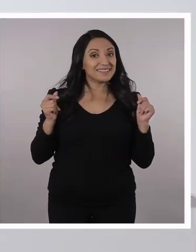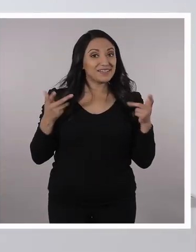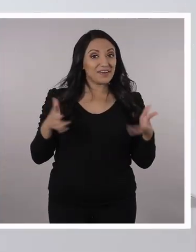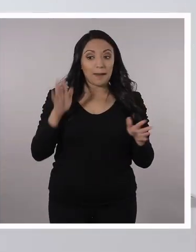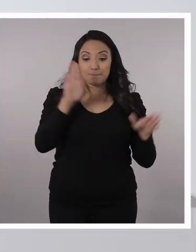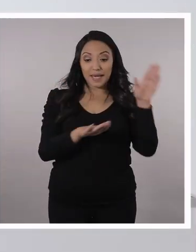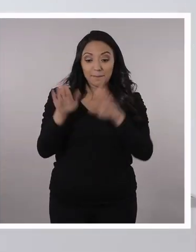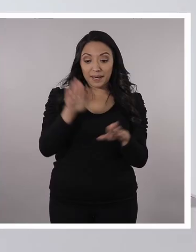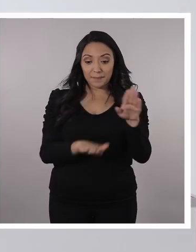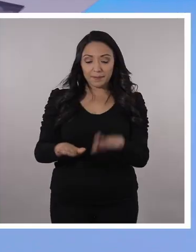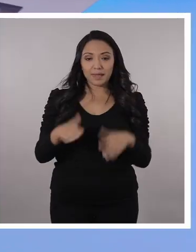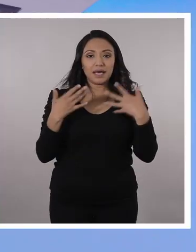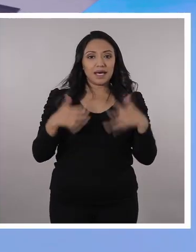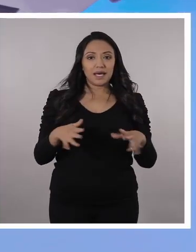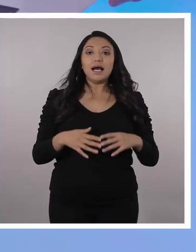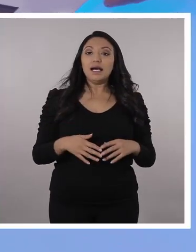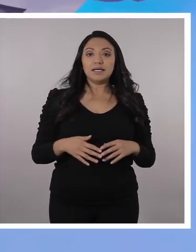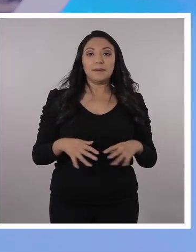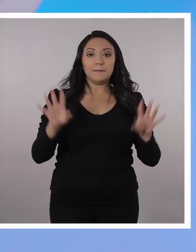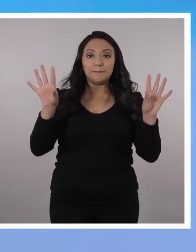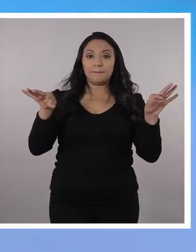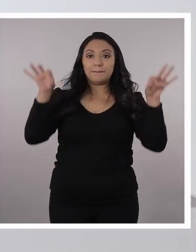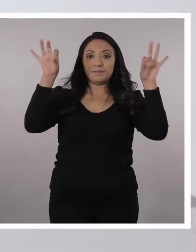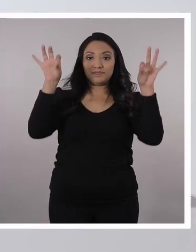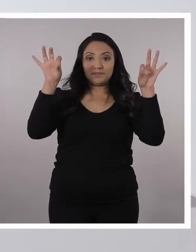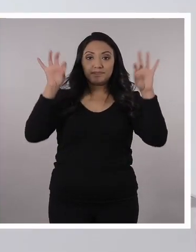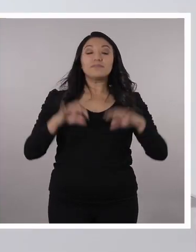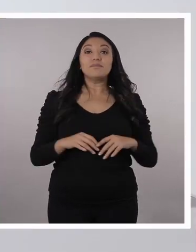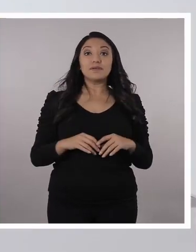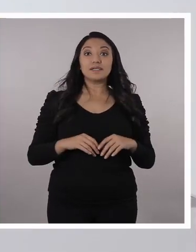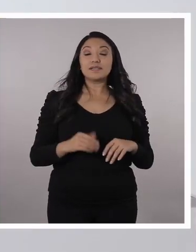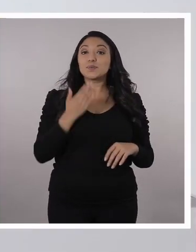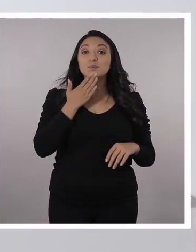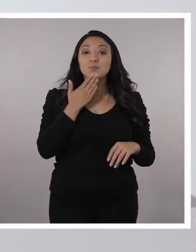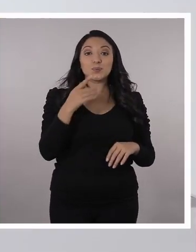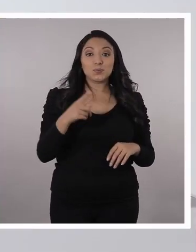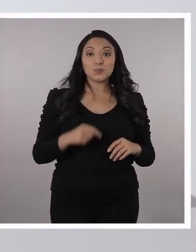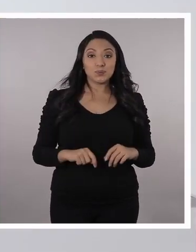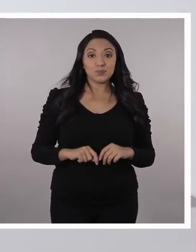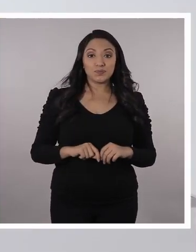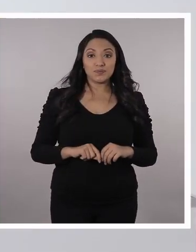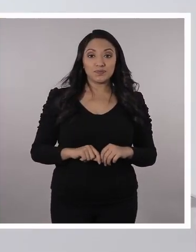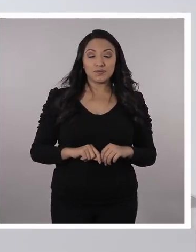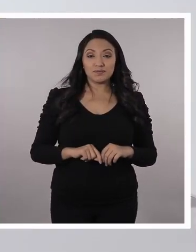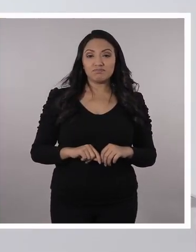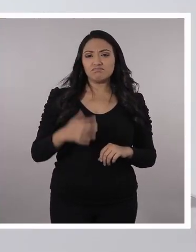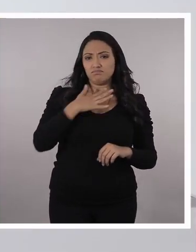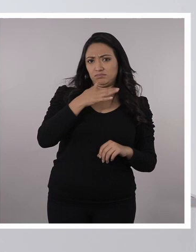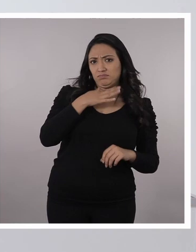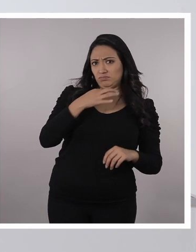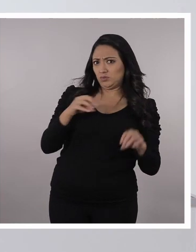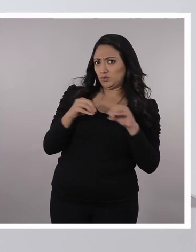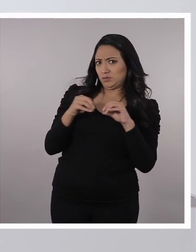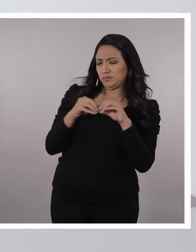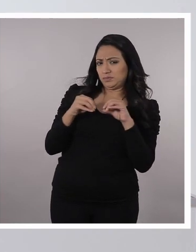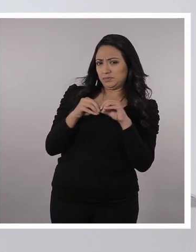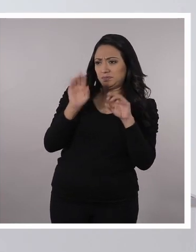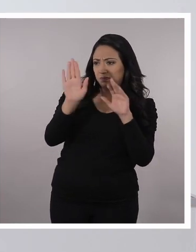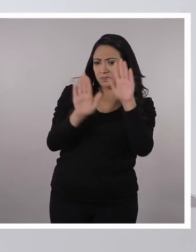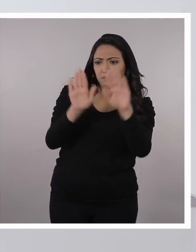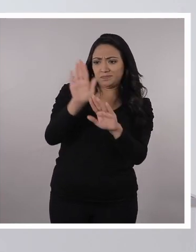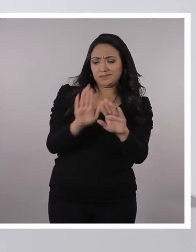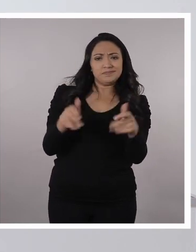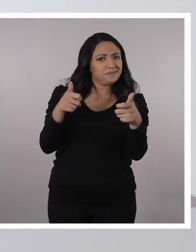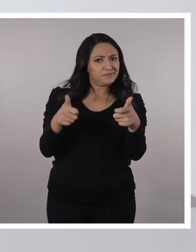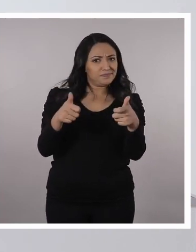Listo, chicos y chicas, yo terminé. Miren, ¿qué les parece? A mí me gustó muchísimo